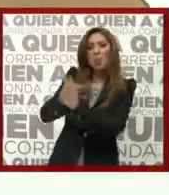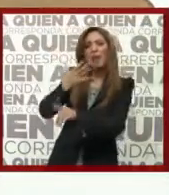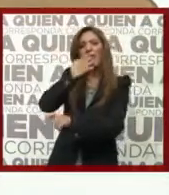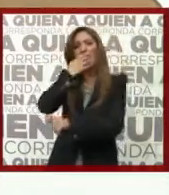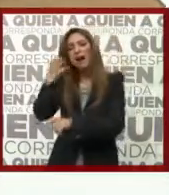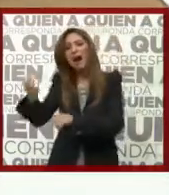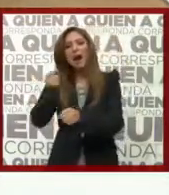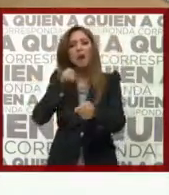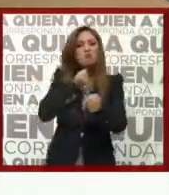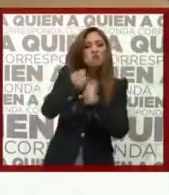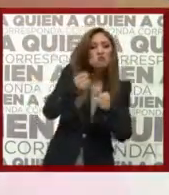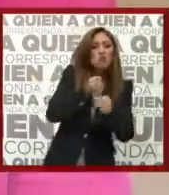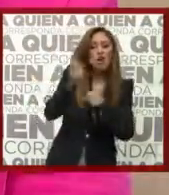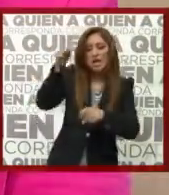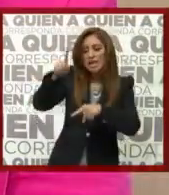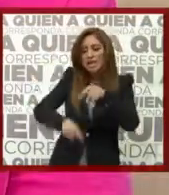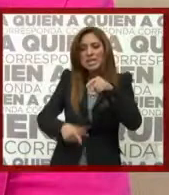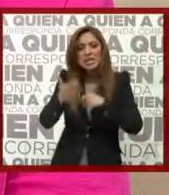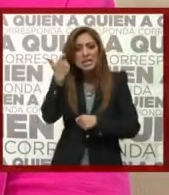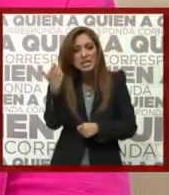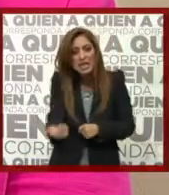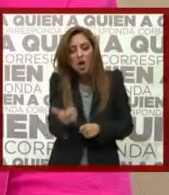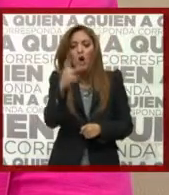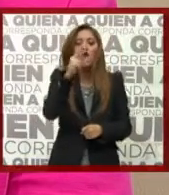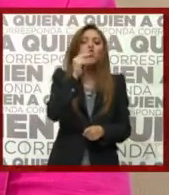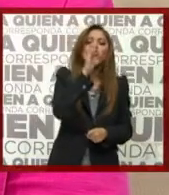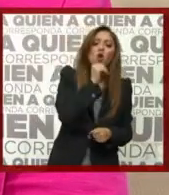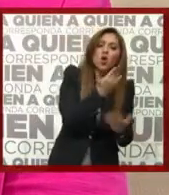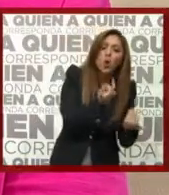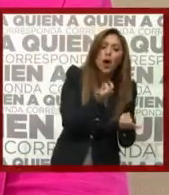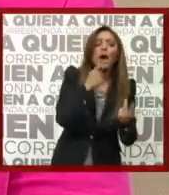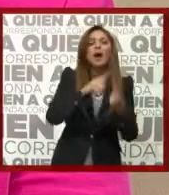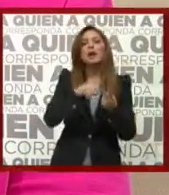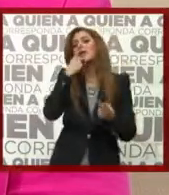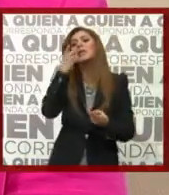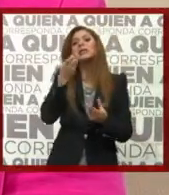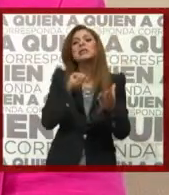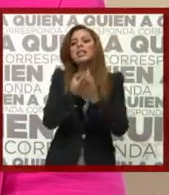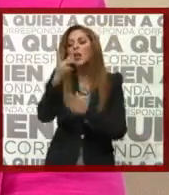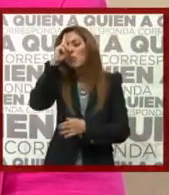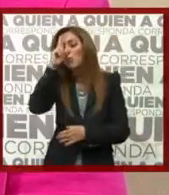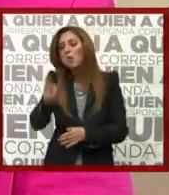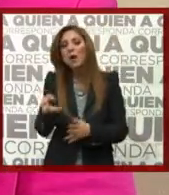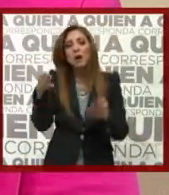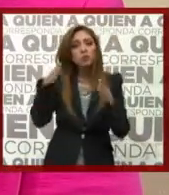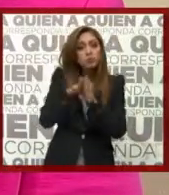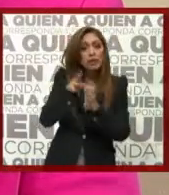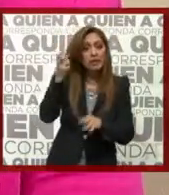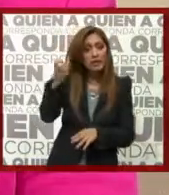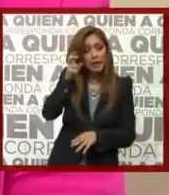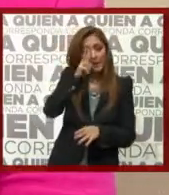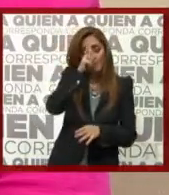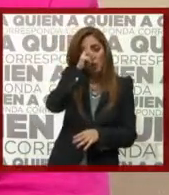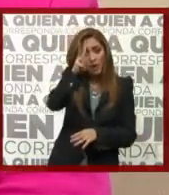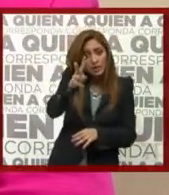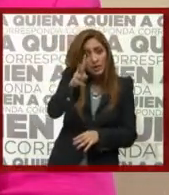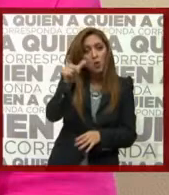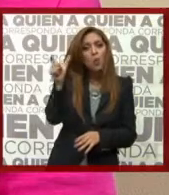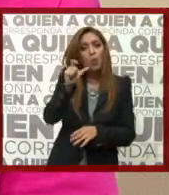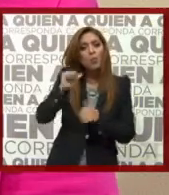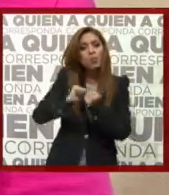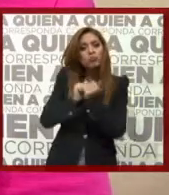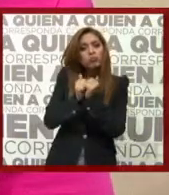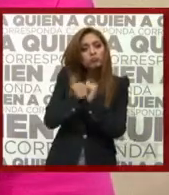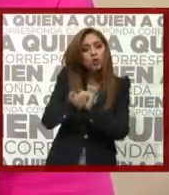gritando, amenazando, quitando el dinero, restringiendo las salidas, encerrando, eso es violencia. Cuando se convierte en